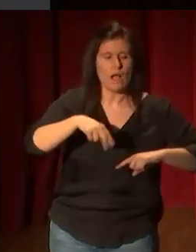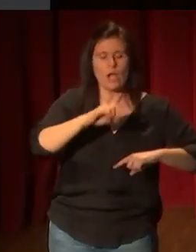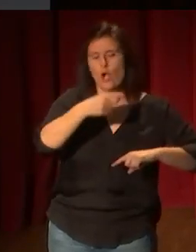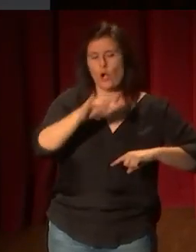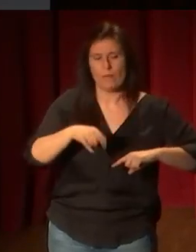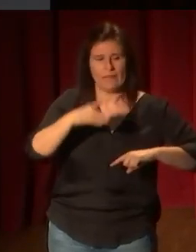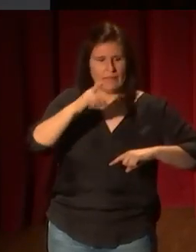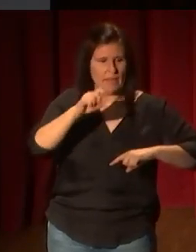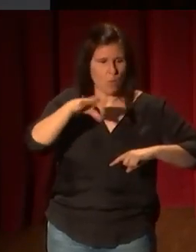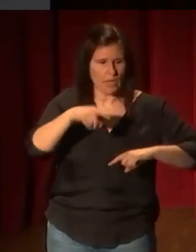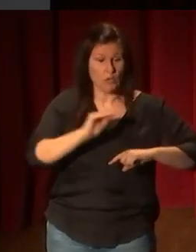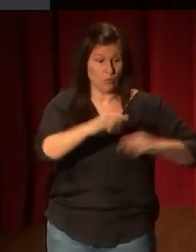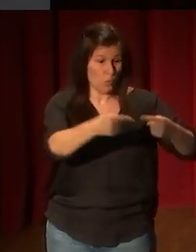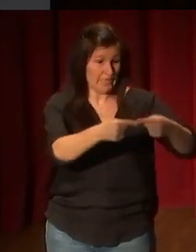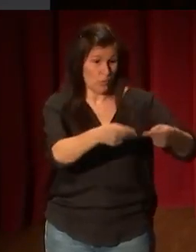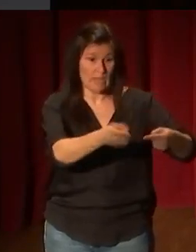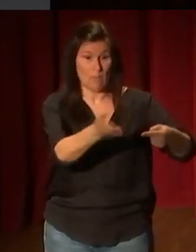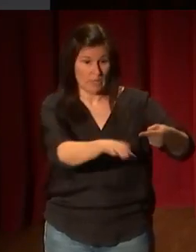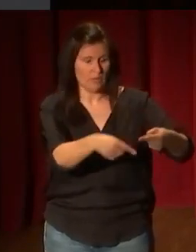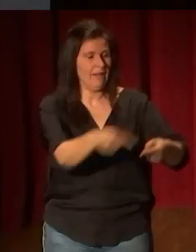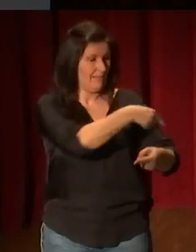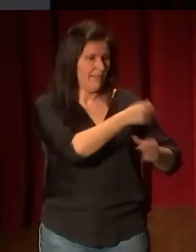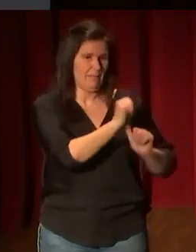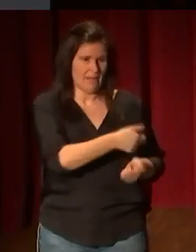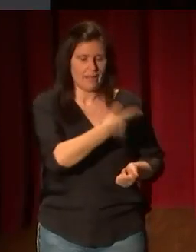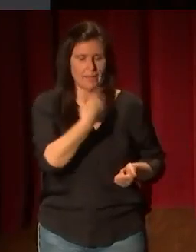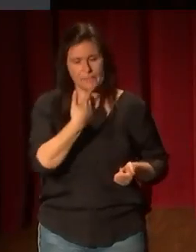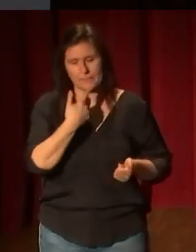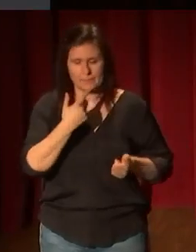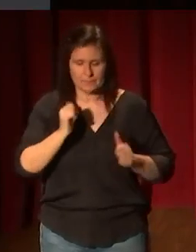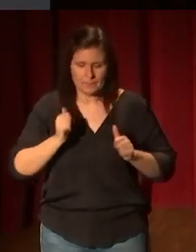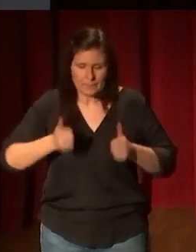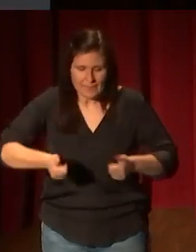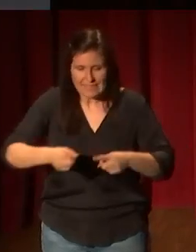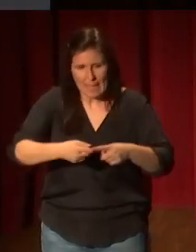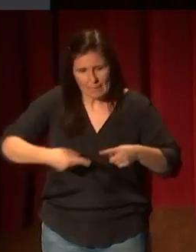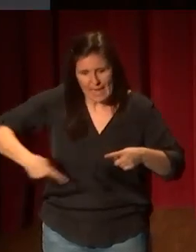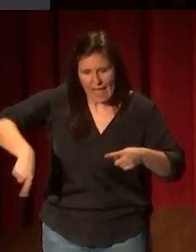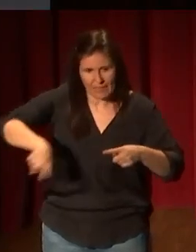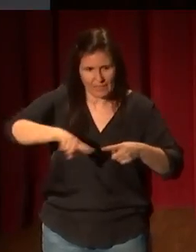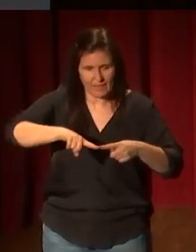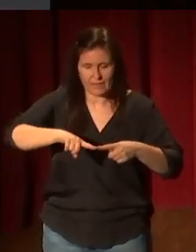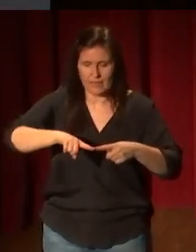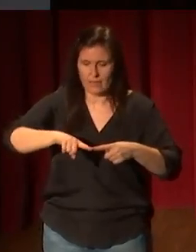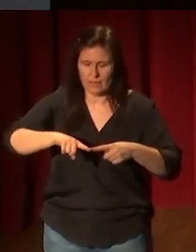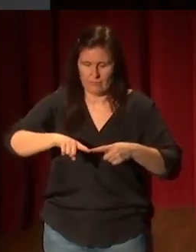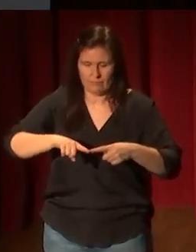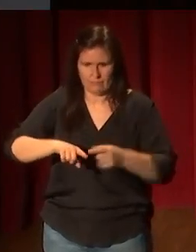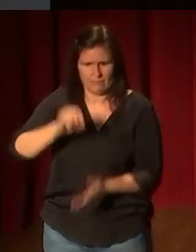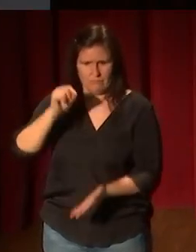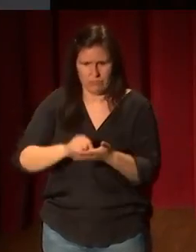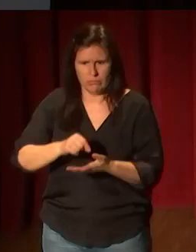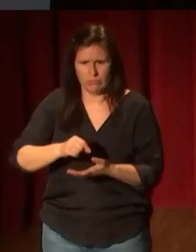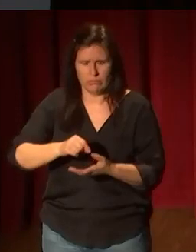proyectos de su tío ya fallecido francisco de mora se inicia esa plaza que en seguida causó la admiración